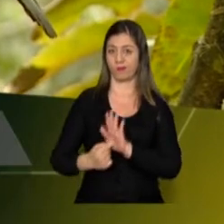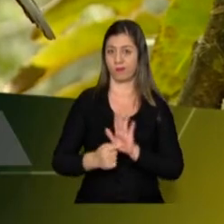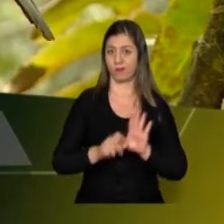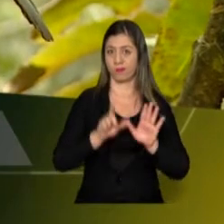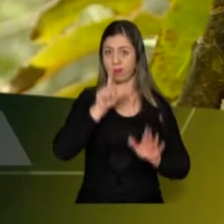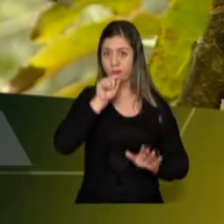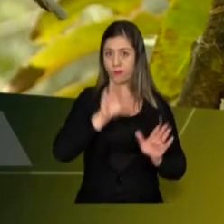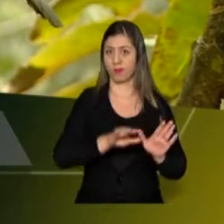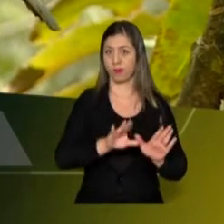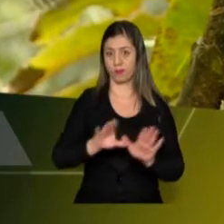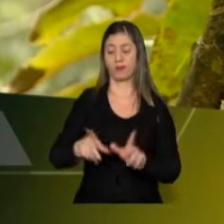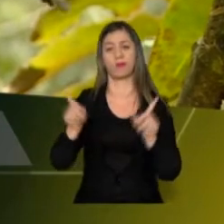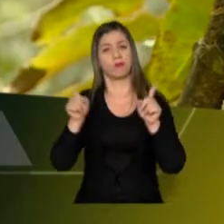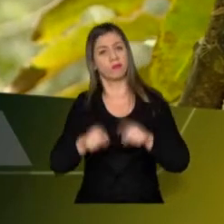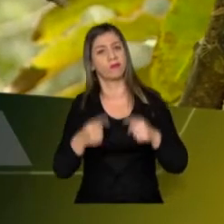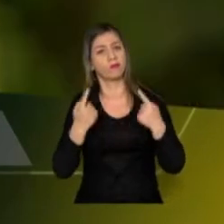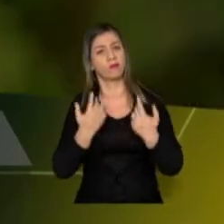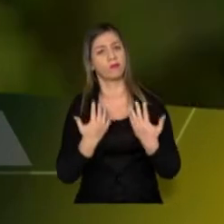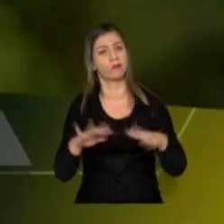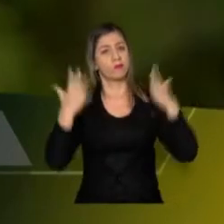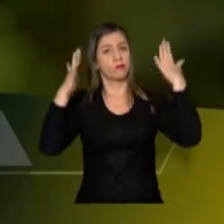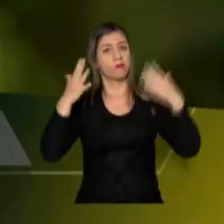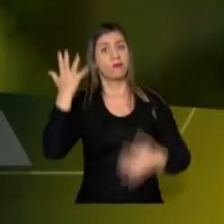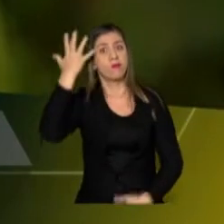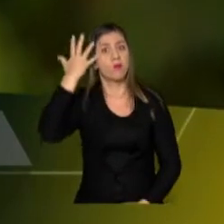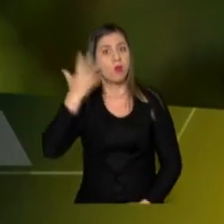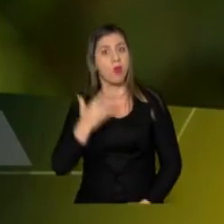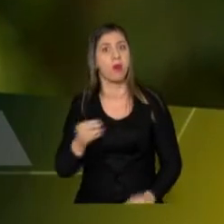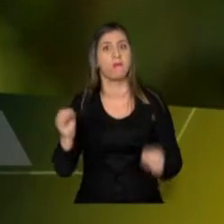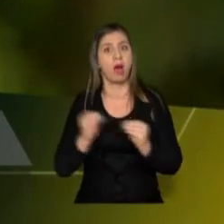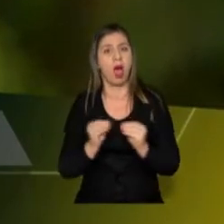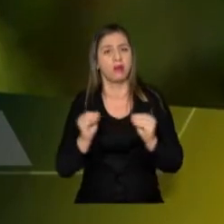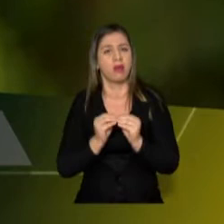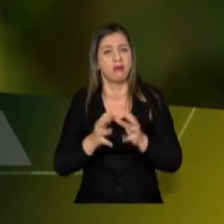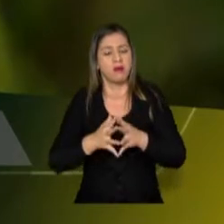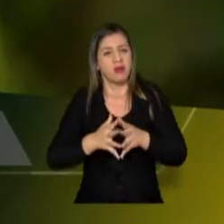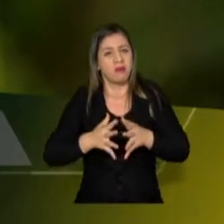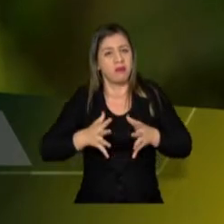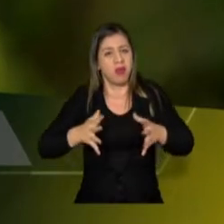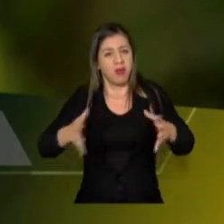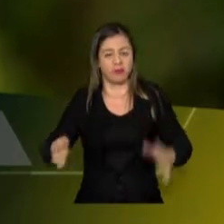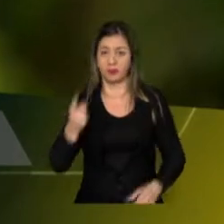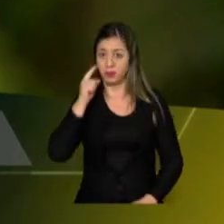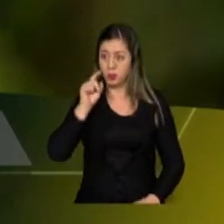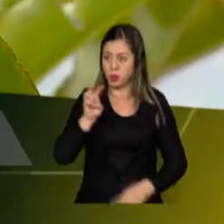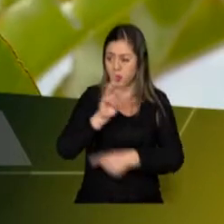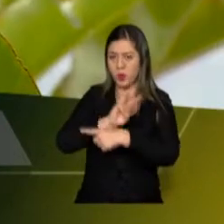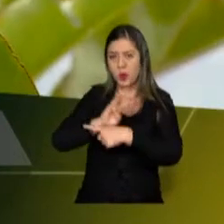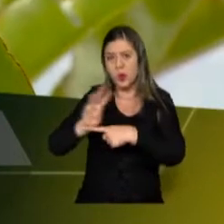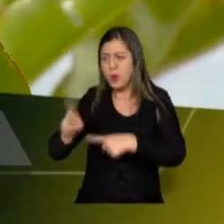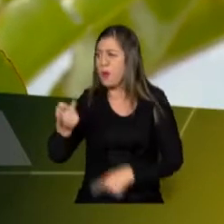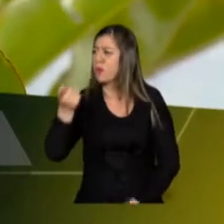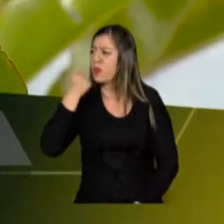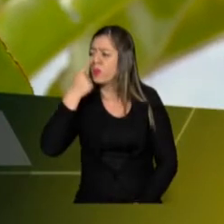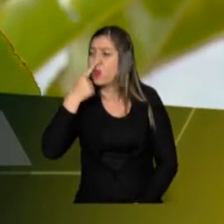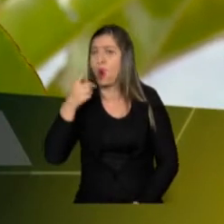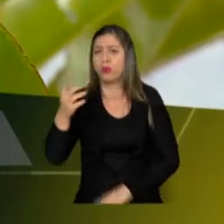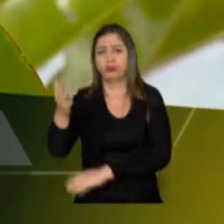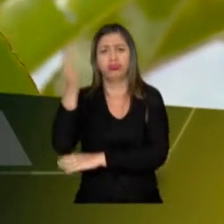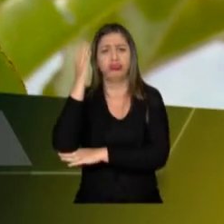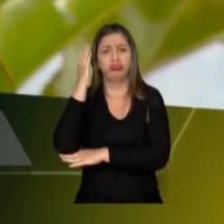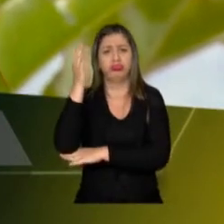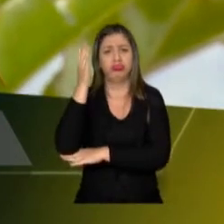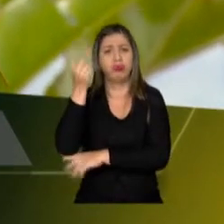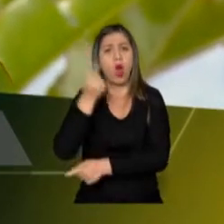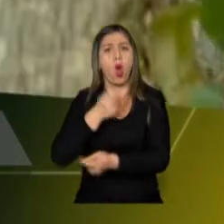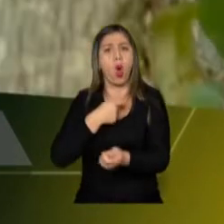también de esta feria que tenemos, que cada día crece más. Estuve revisando incluso la página y hay conferencias completamente